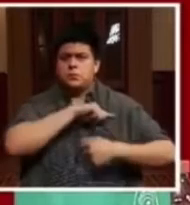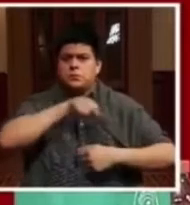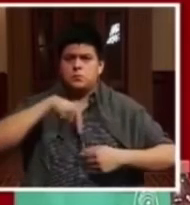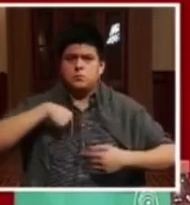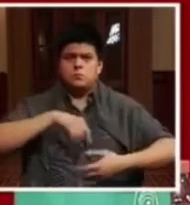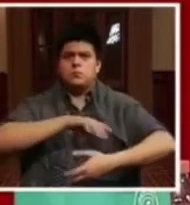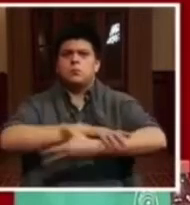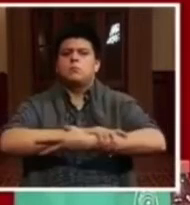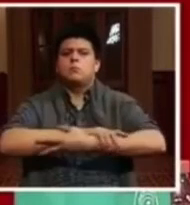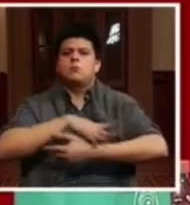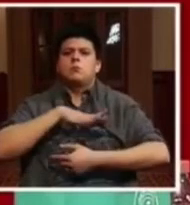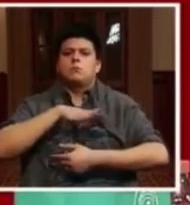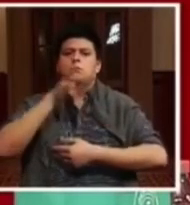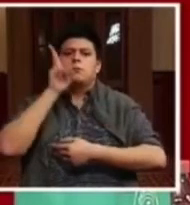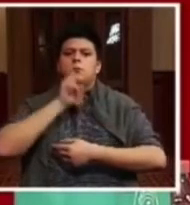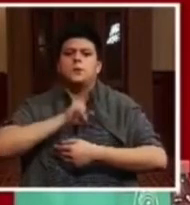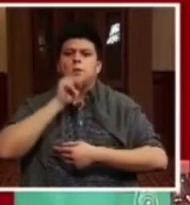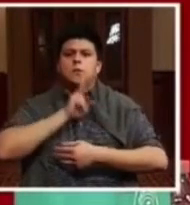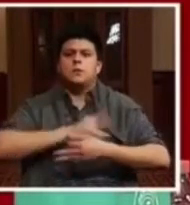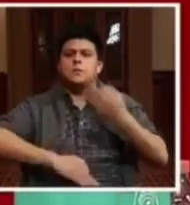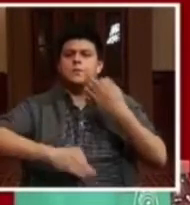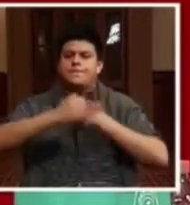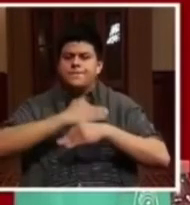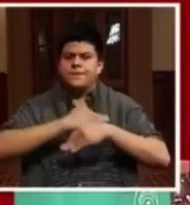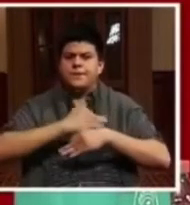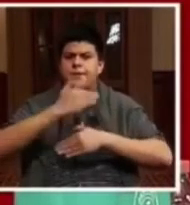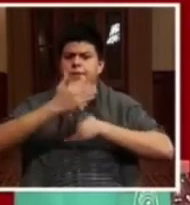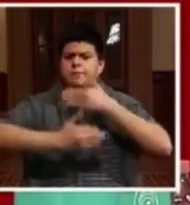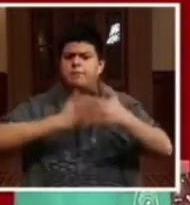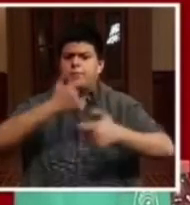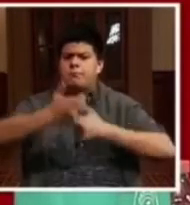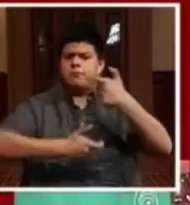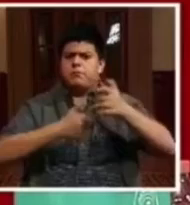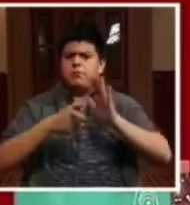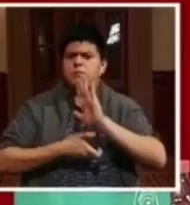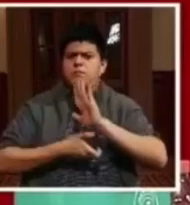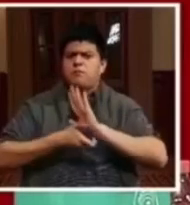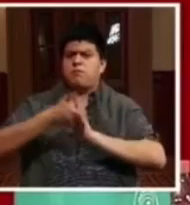solidarios, para que se siga reactivando la economía.